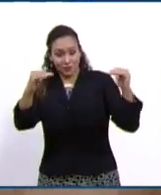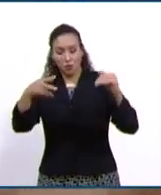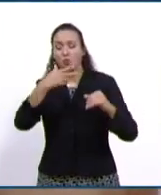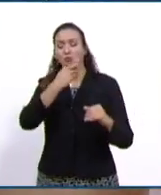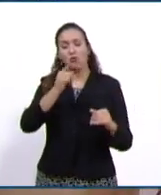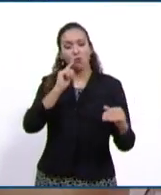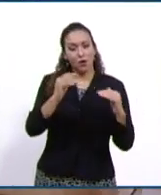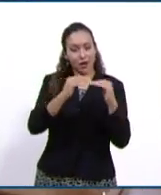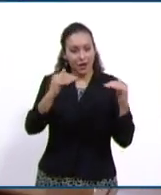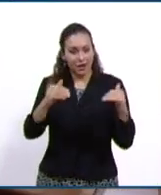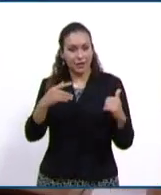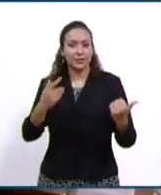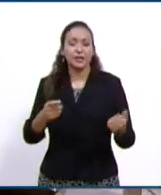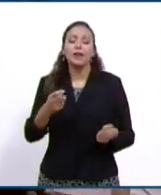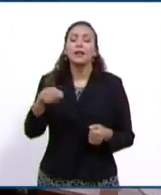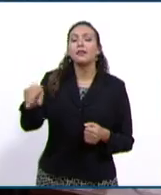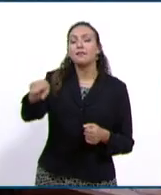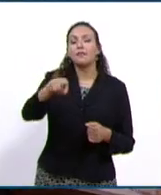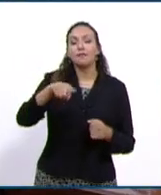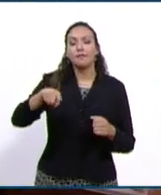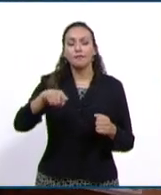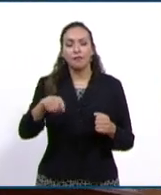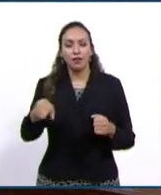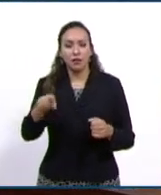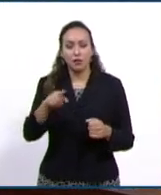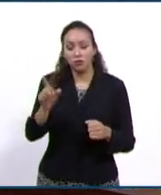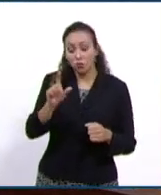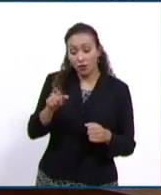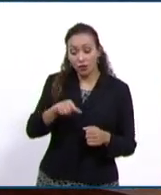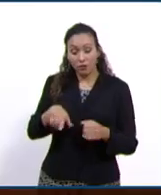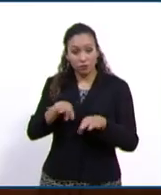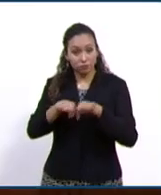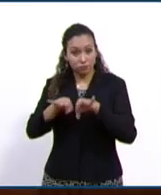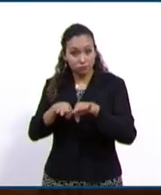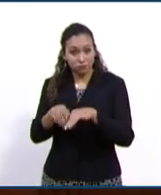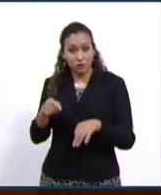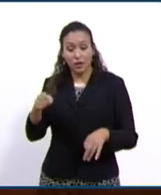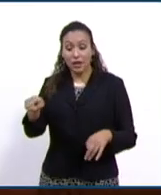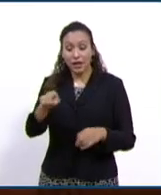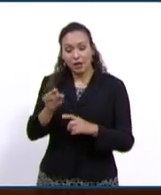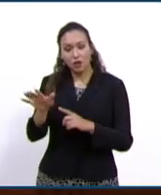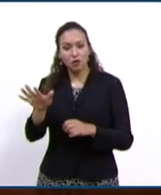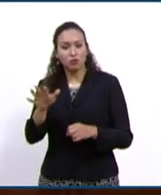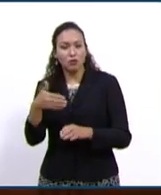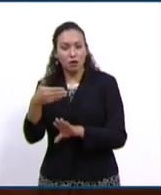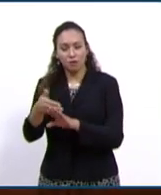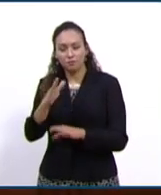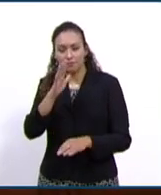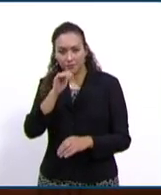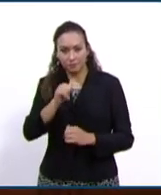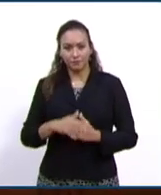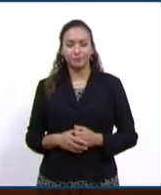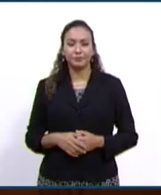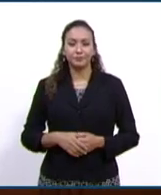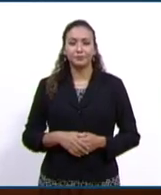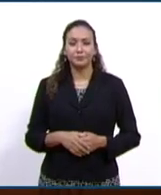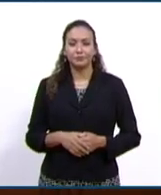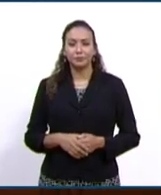juzgadoras, no es admisible ningún tipo de injerencia. El Pleno del Consejo de la Judicatura